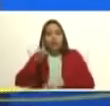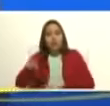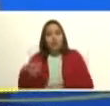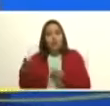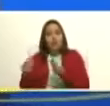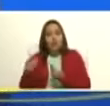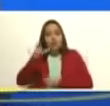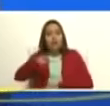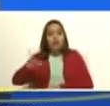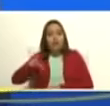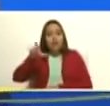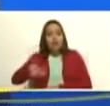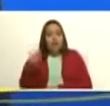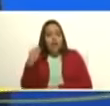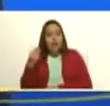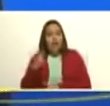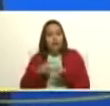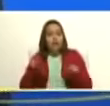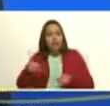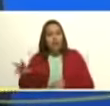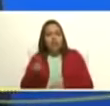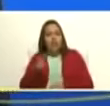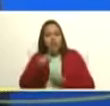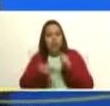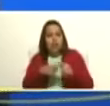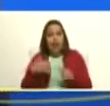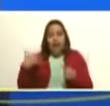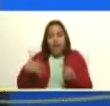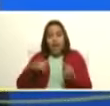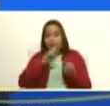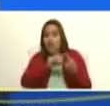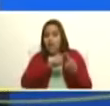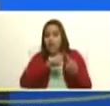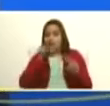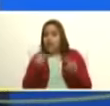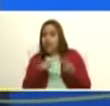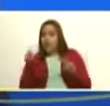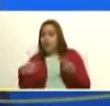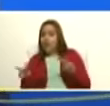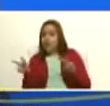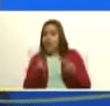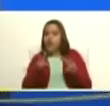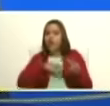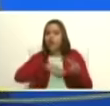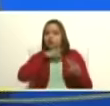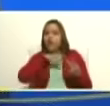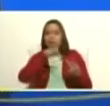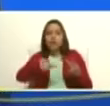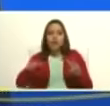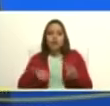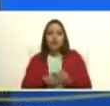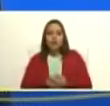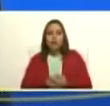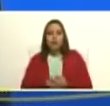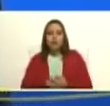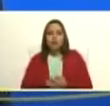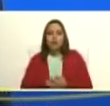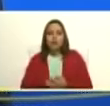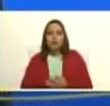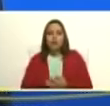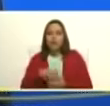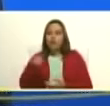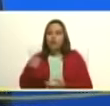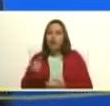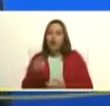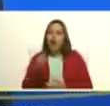presencia italiana, pero en Venezuela, después de Argentina, en Venezuela es la más fuerte en América Latina. Lotartaro. ¿Tu abuelo fue el